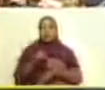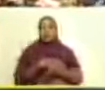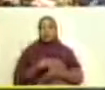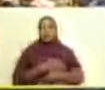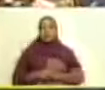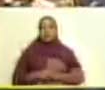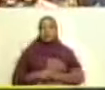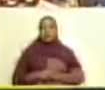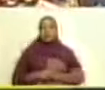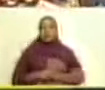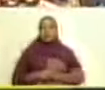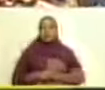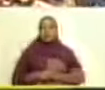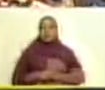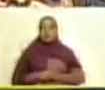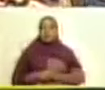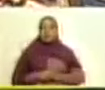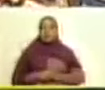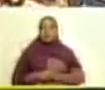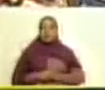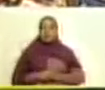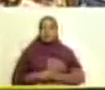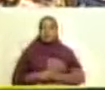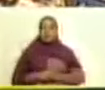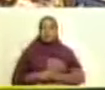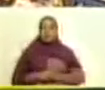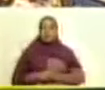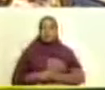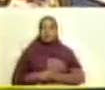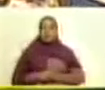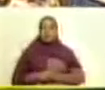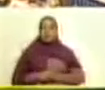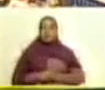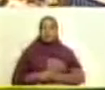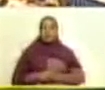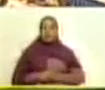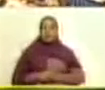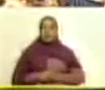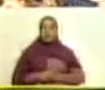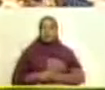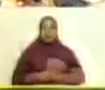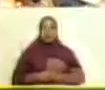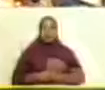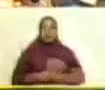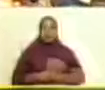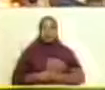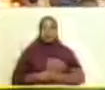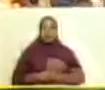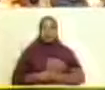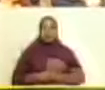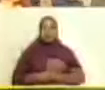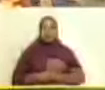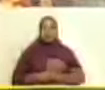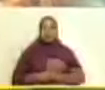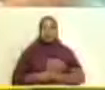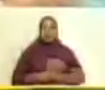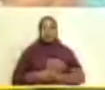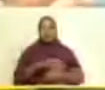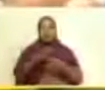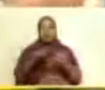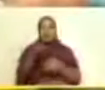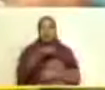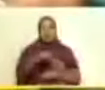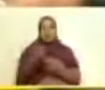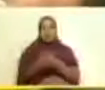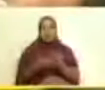Y estoy seguro que la salida, María, es la que tú dices, empoderar a las comunidades para resolver